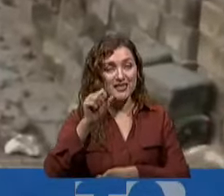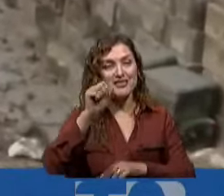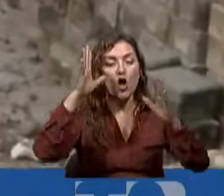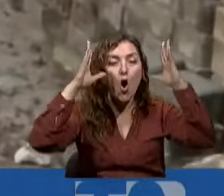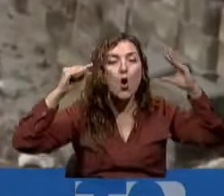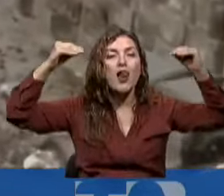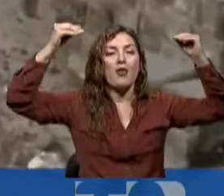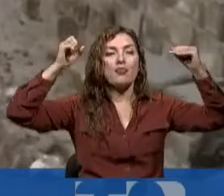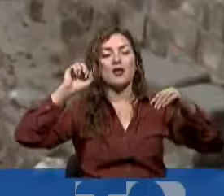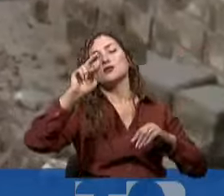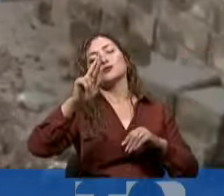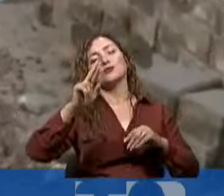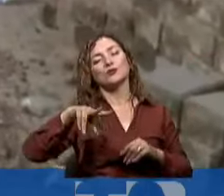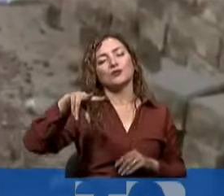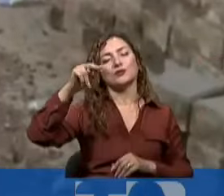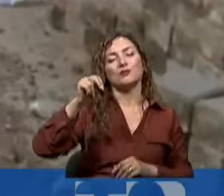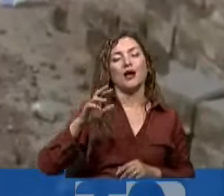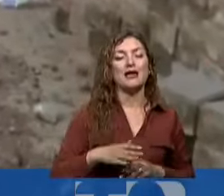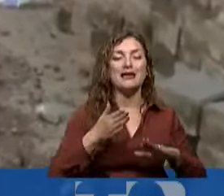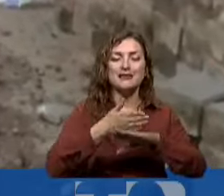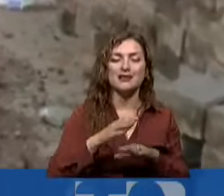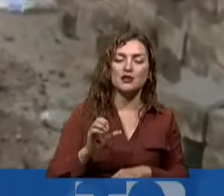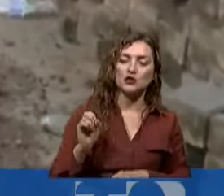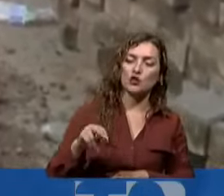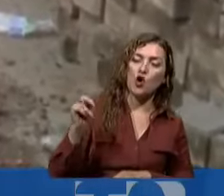sur-norte, y luego lo haremos en el sentido norte-sur, y luego